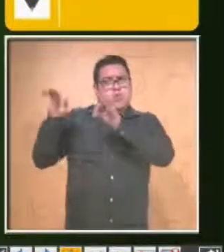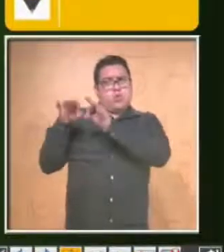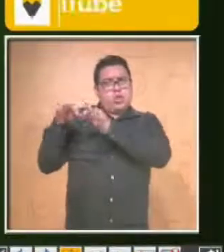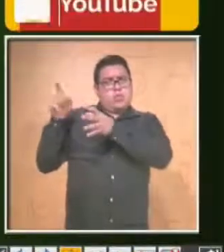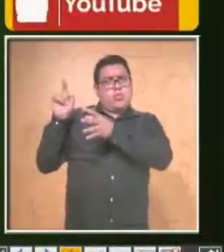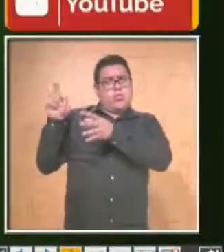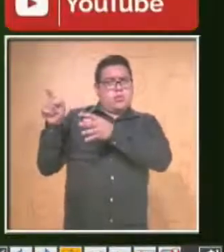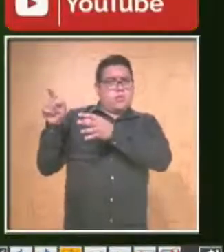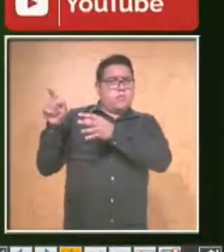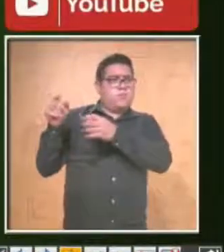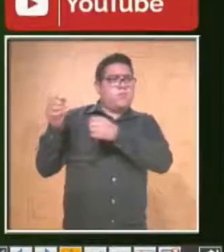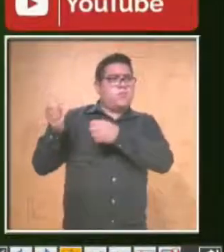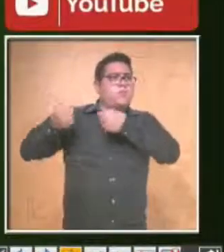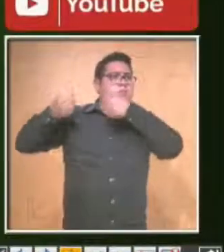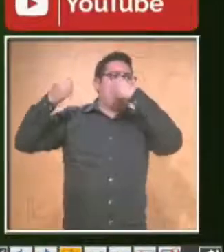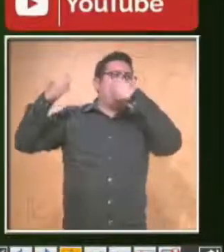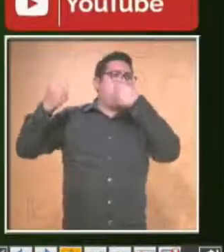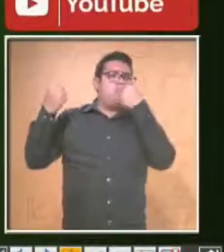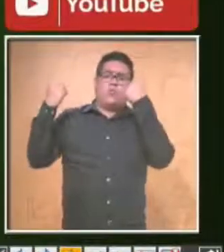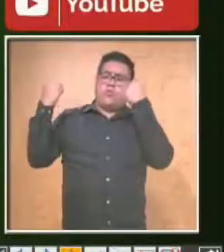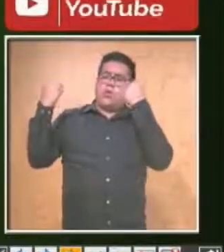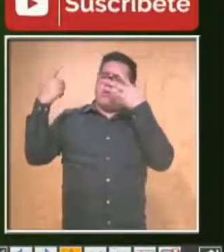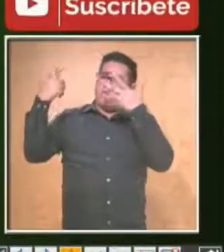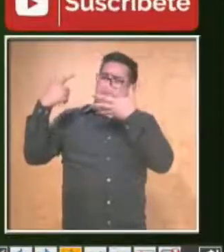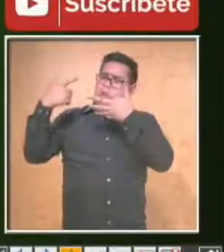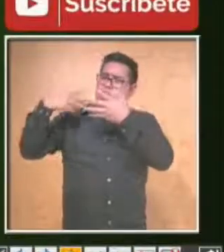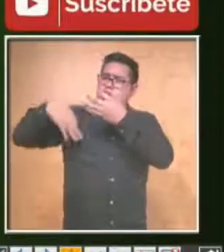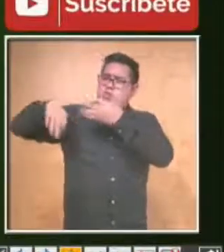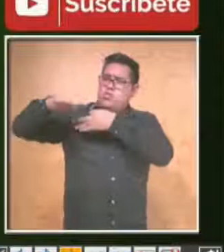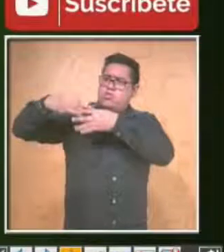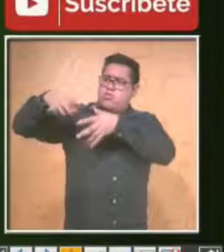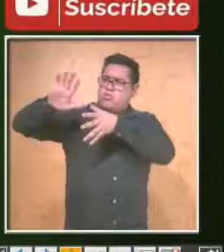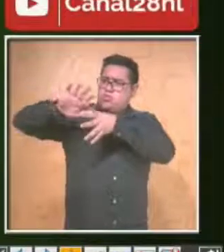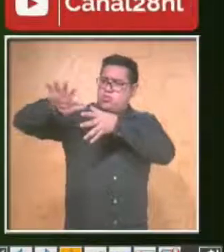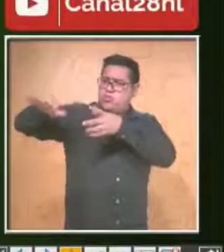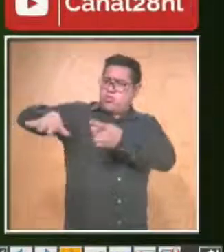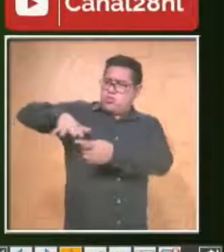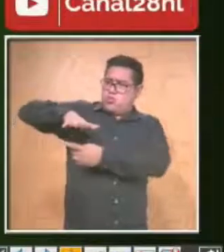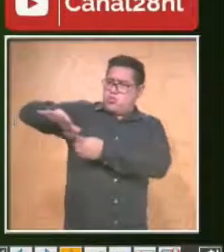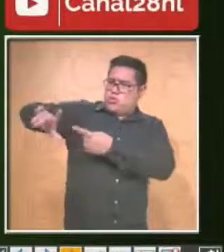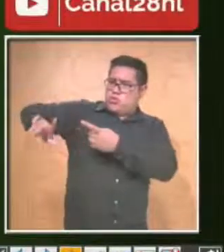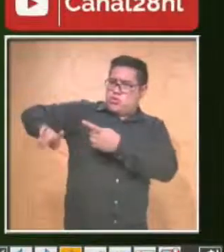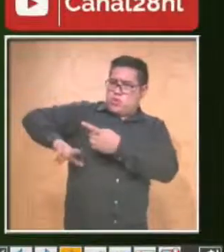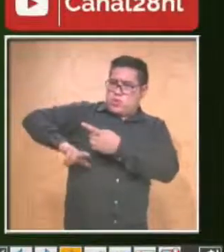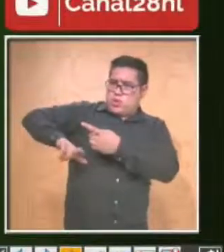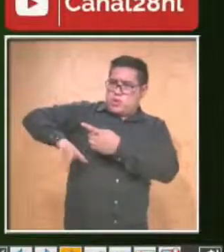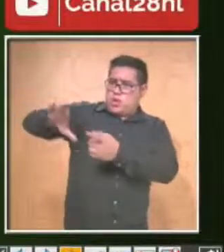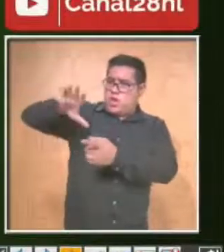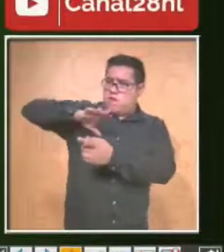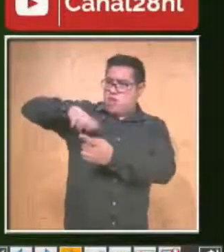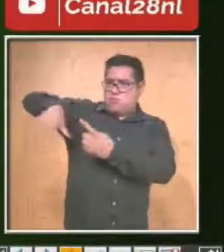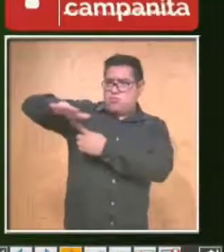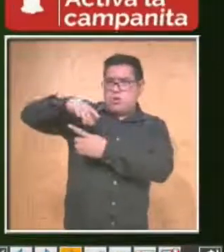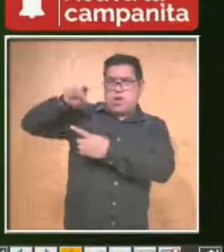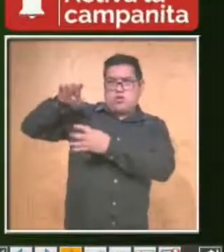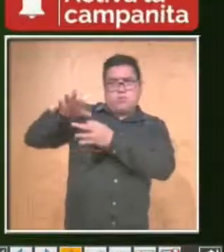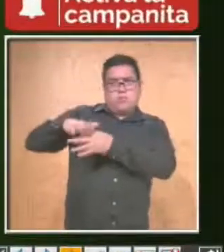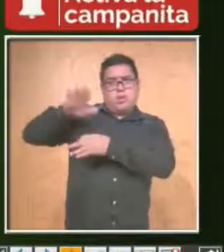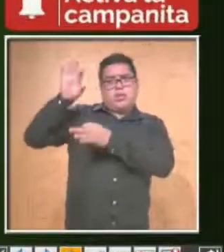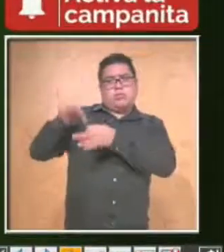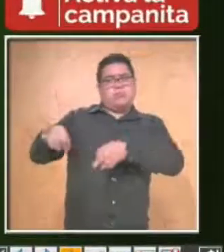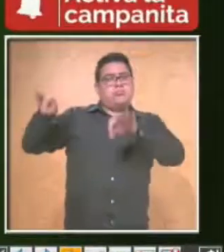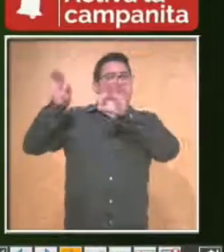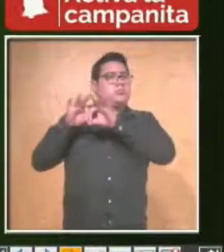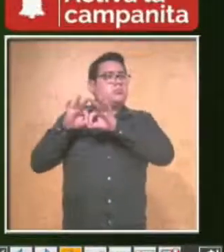notorio que el resto de las monarquías o imperios que había a su alrededor. Entonces, las